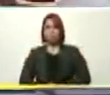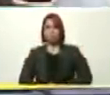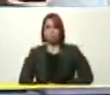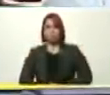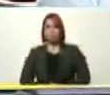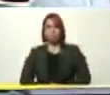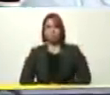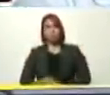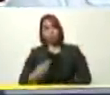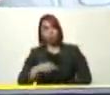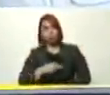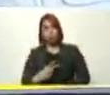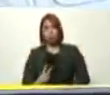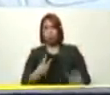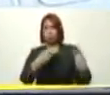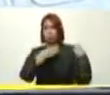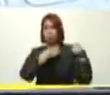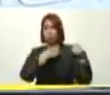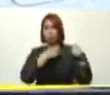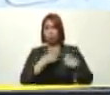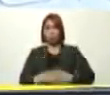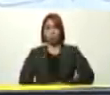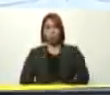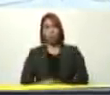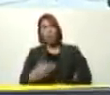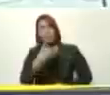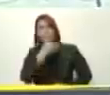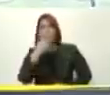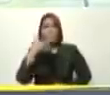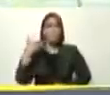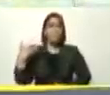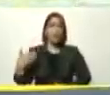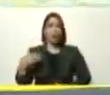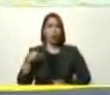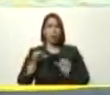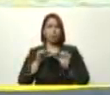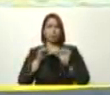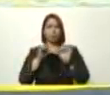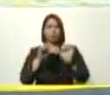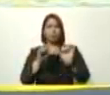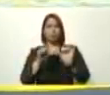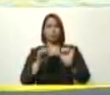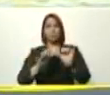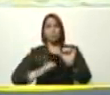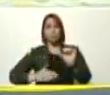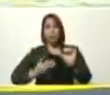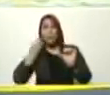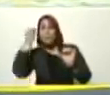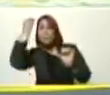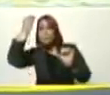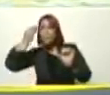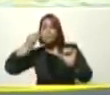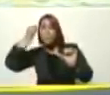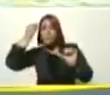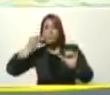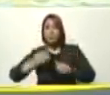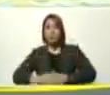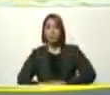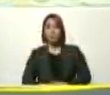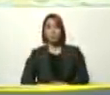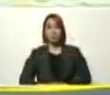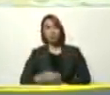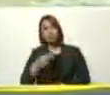que nos coloca en la mejor situación que pudiéramos pensar para